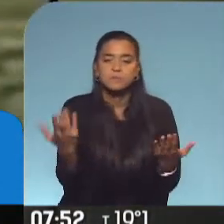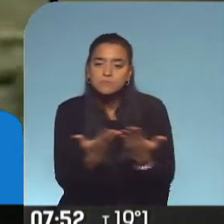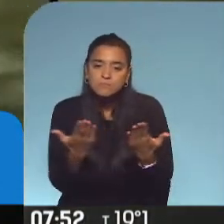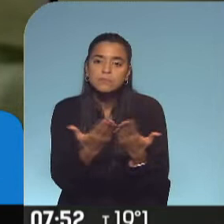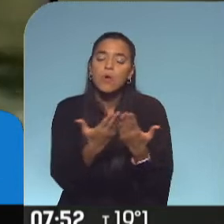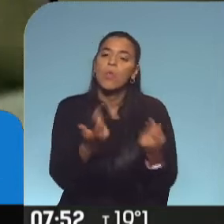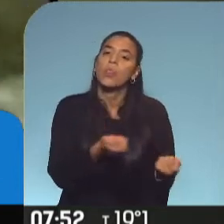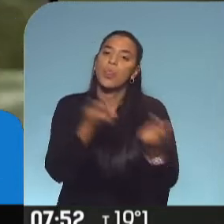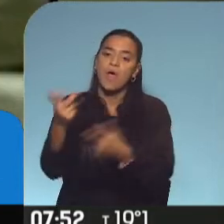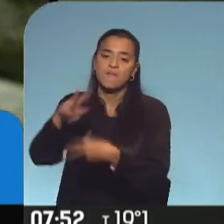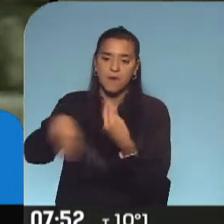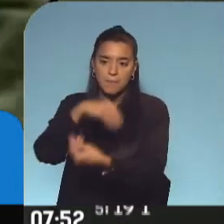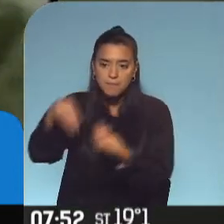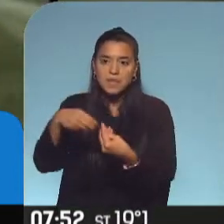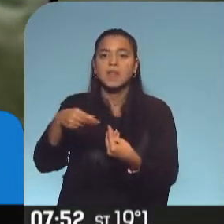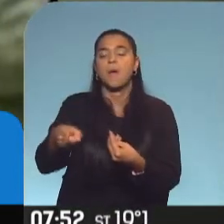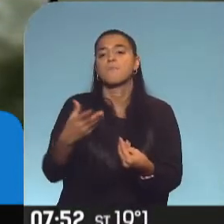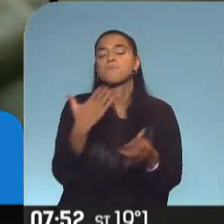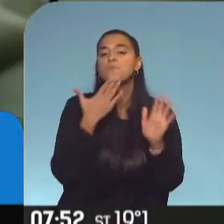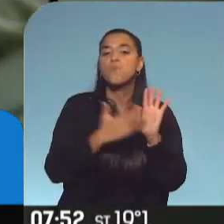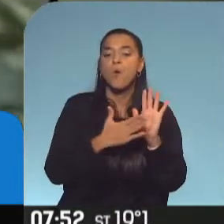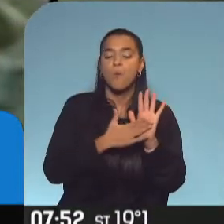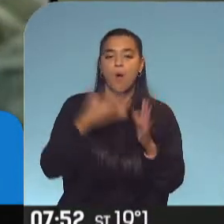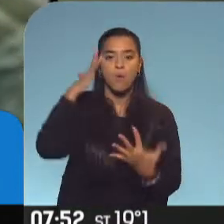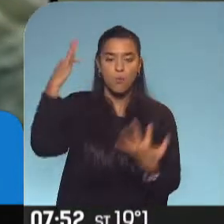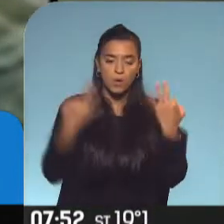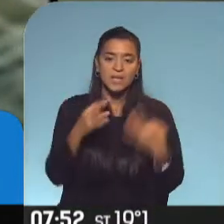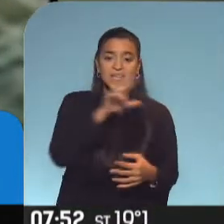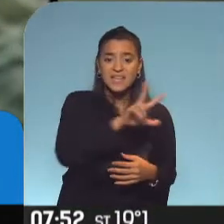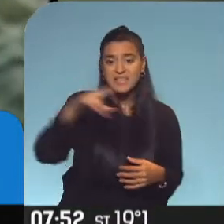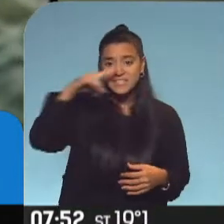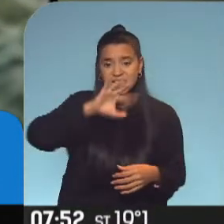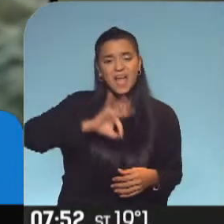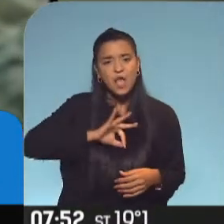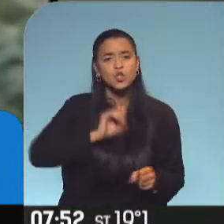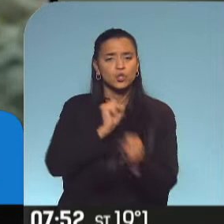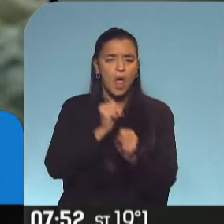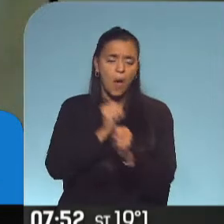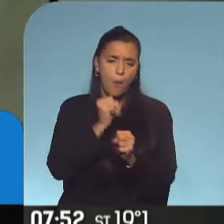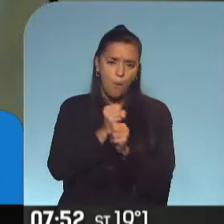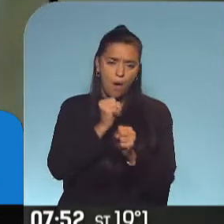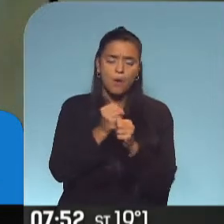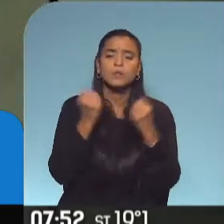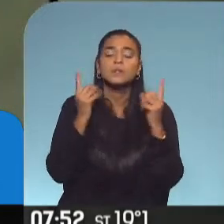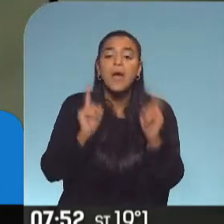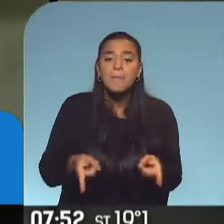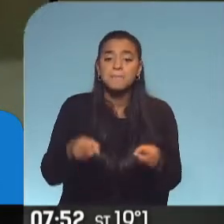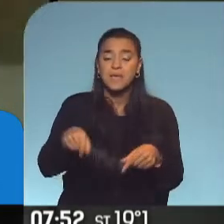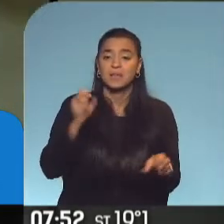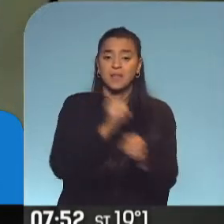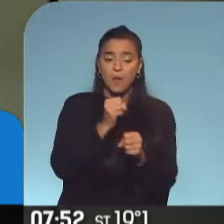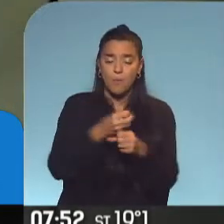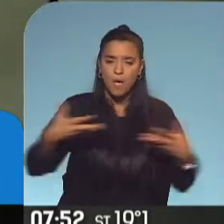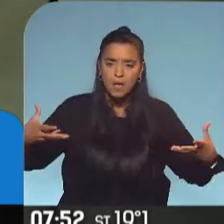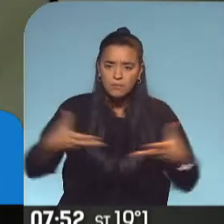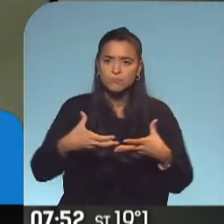retornarlas a sus familiares y aportar pruebas a la justicia. Son 37 años de trabajo, que además nuestro trabajo forma parte de un colectivo